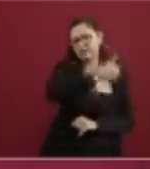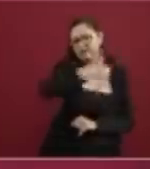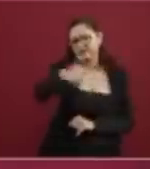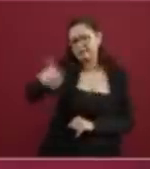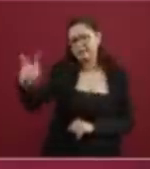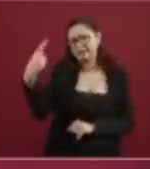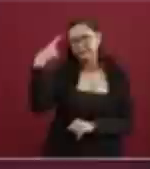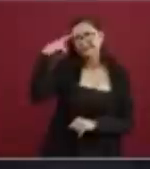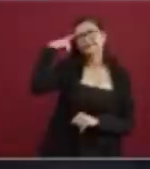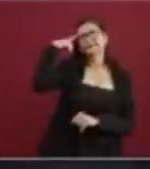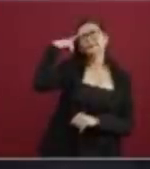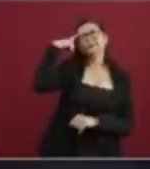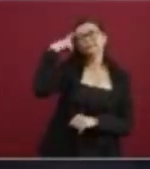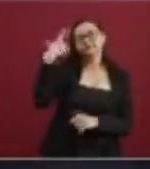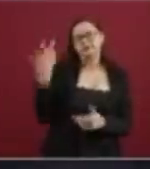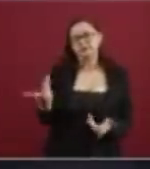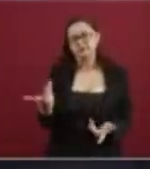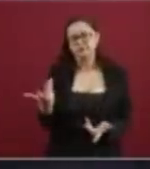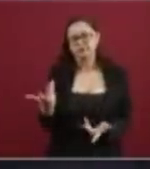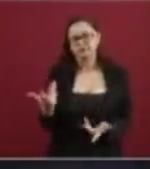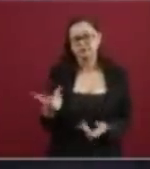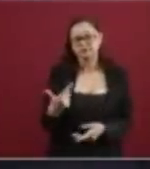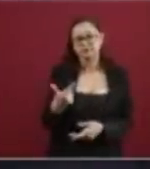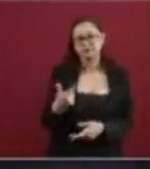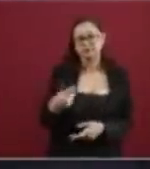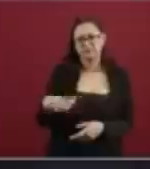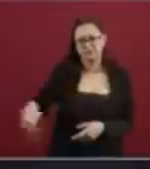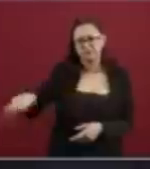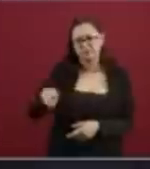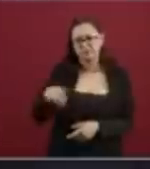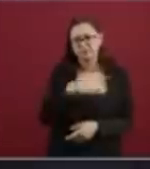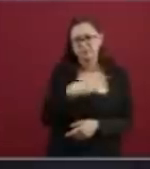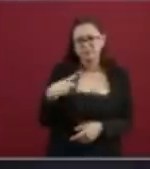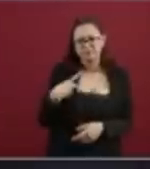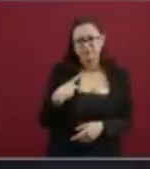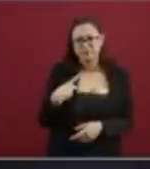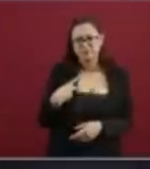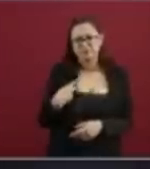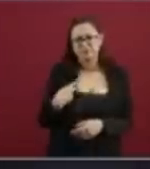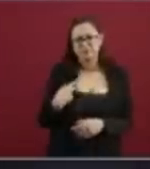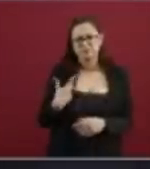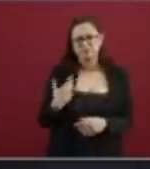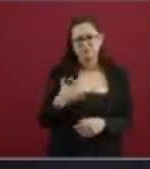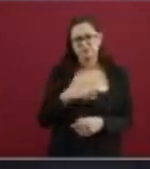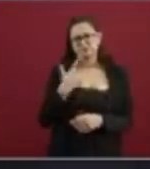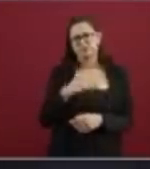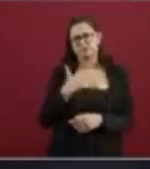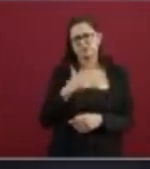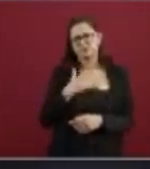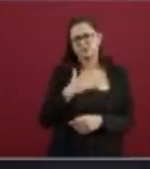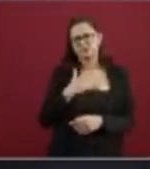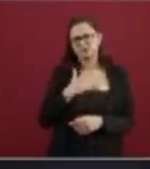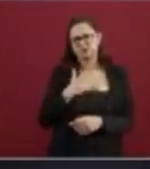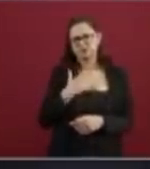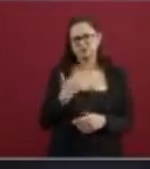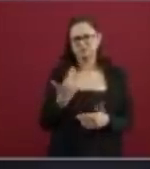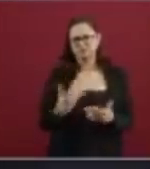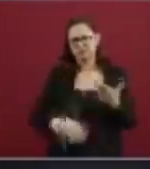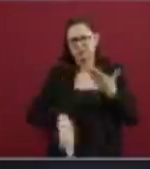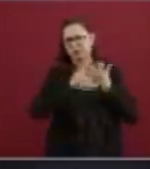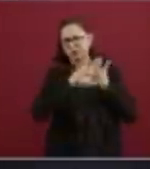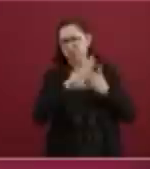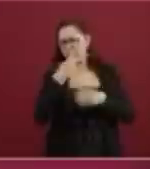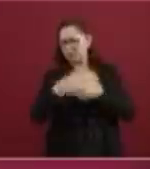que vayan buscando, si no es una situación muy riesgosa o